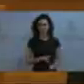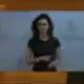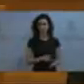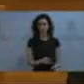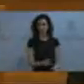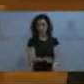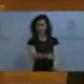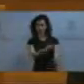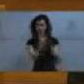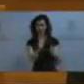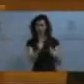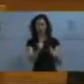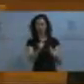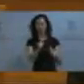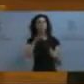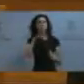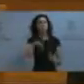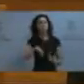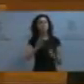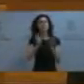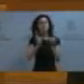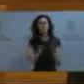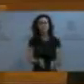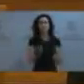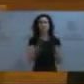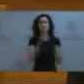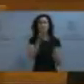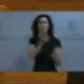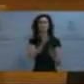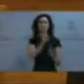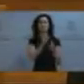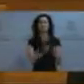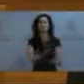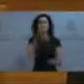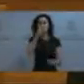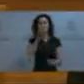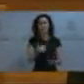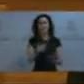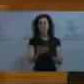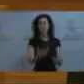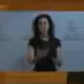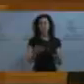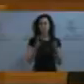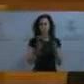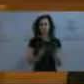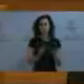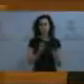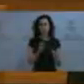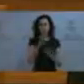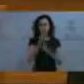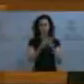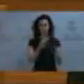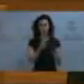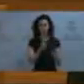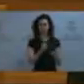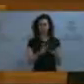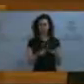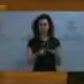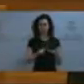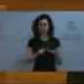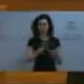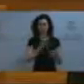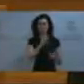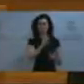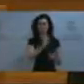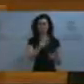me la cuente, entonces yo reconoceré que efectivamente esa pregunta era improcedente. Pero todas las reclamaciones y preguntas que le he